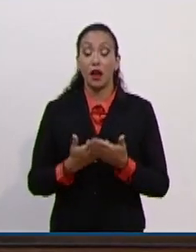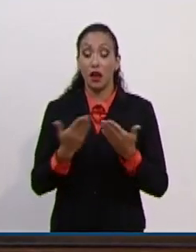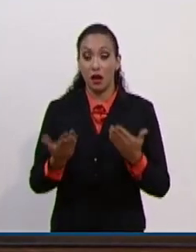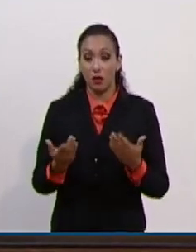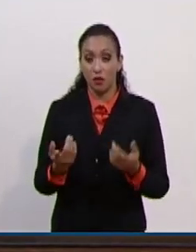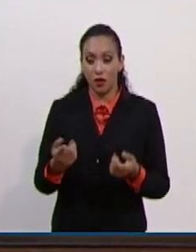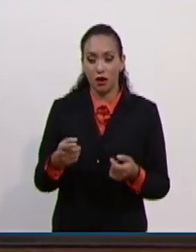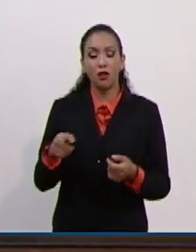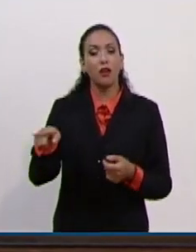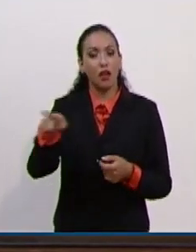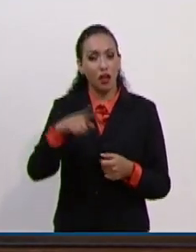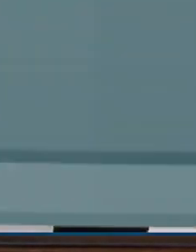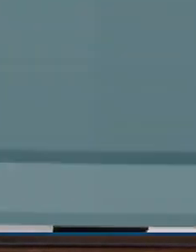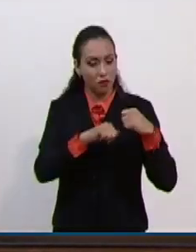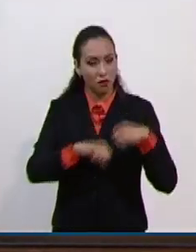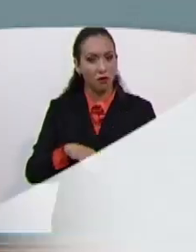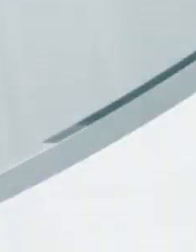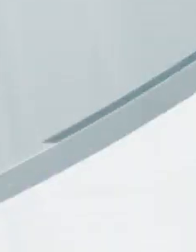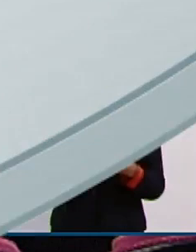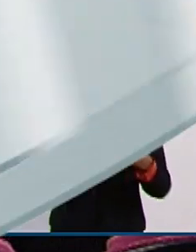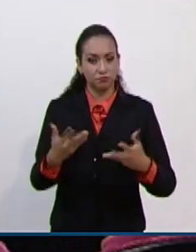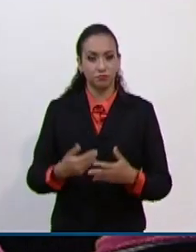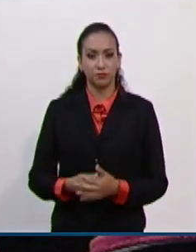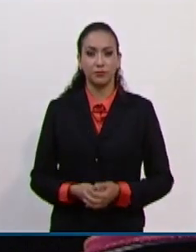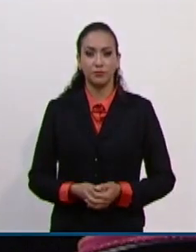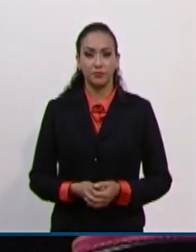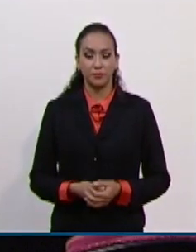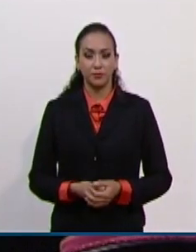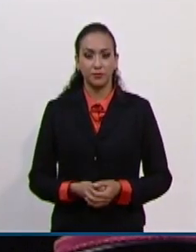su competencia.